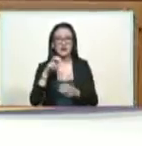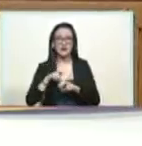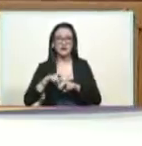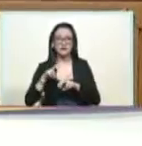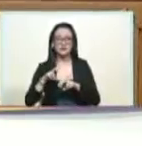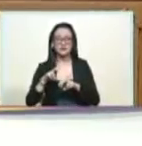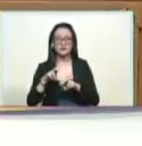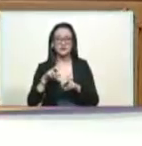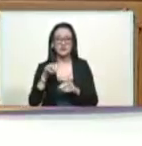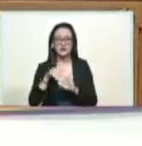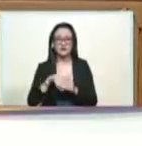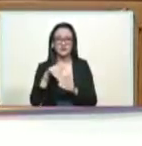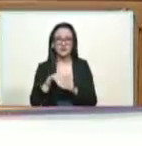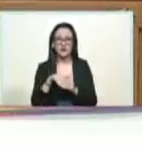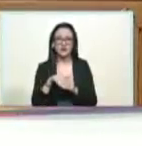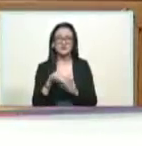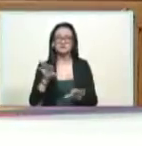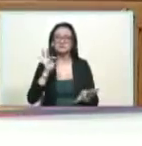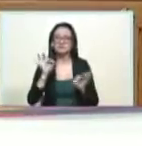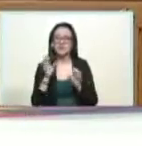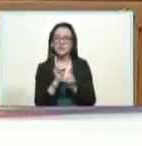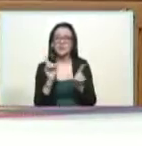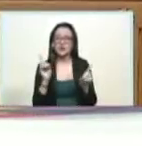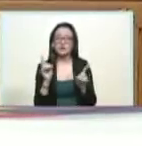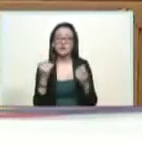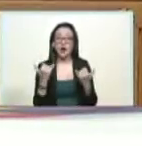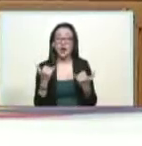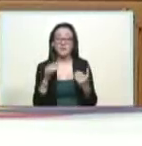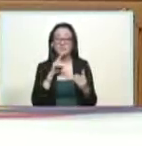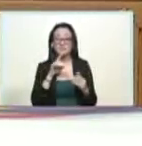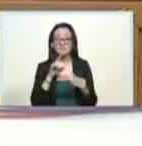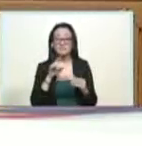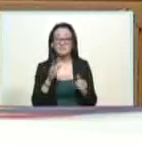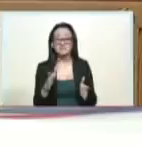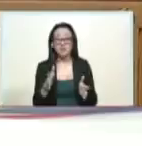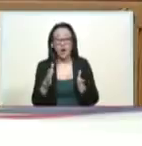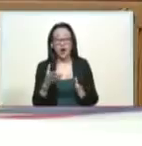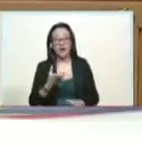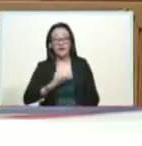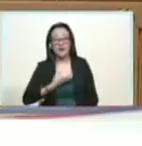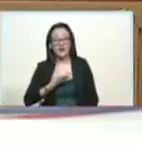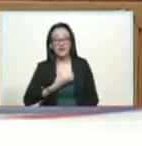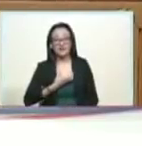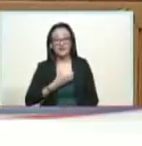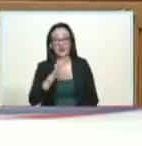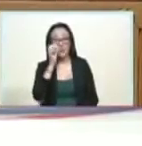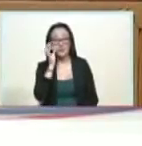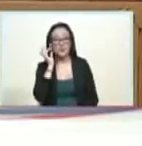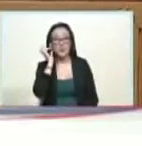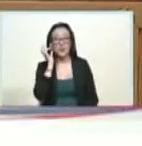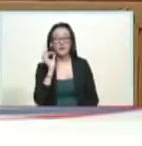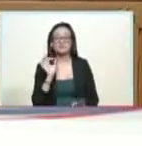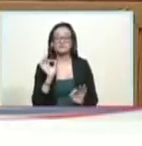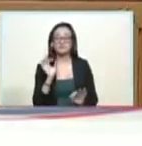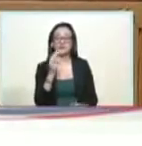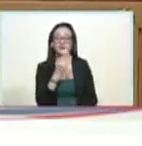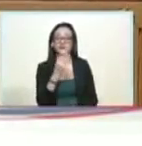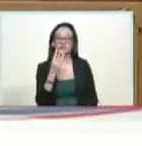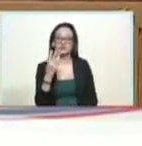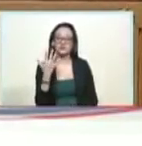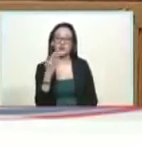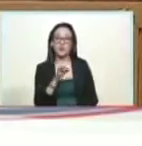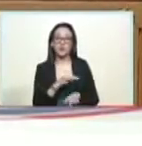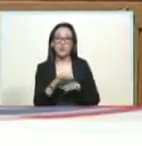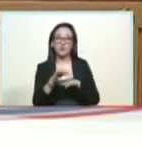eligió democráticamente a quienes hoy son los alcaldes y las alcaldesas de los